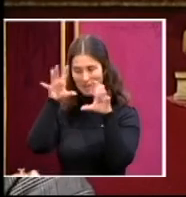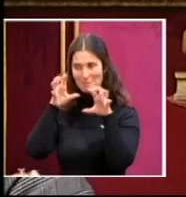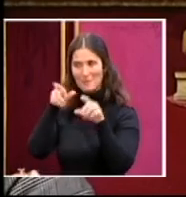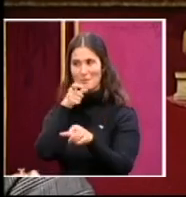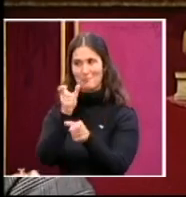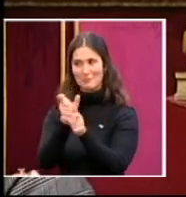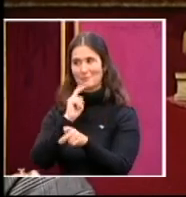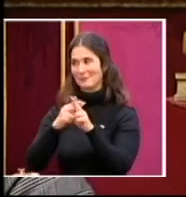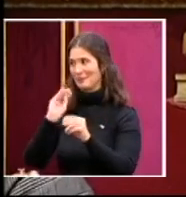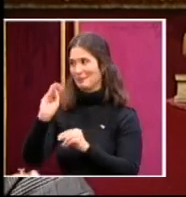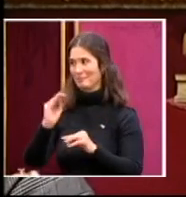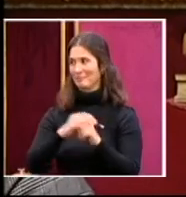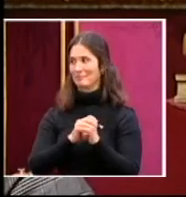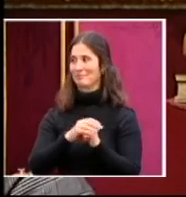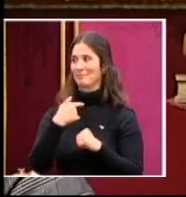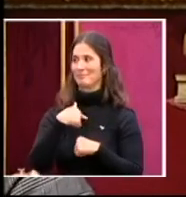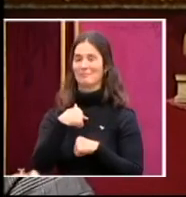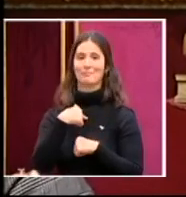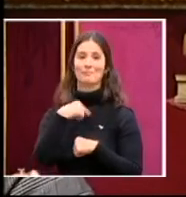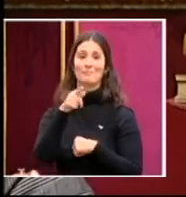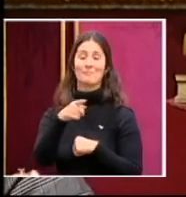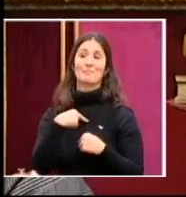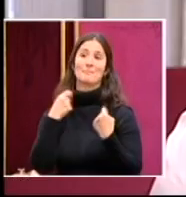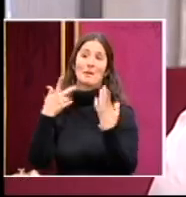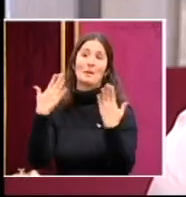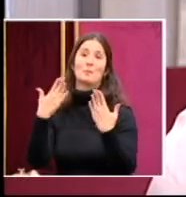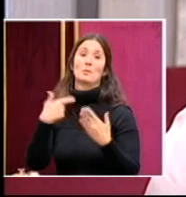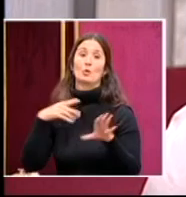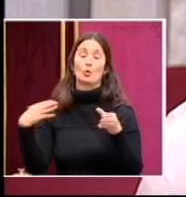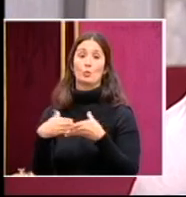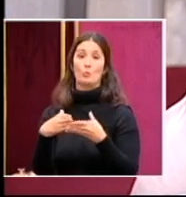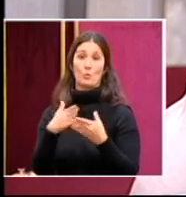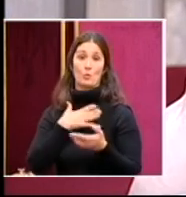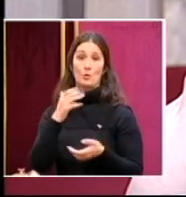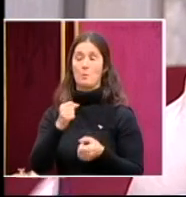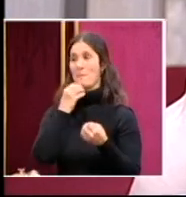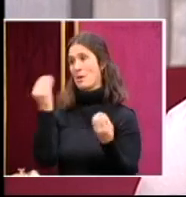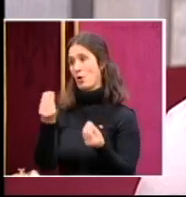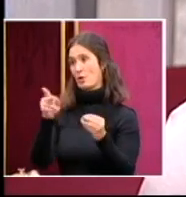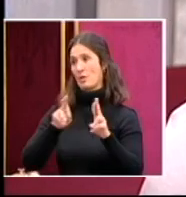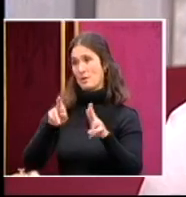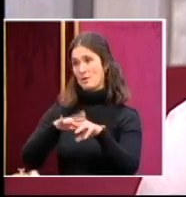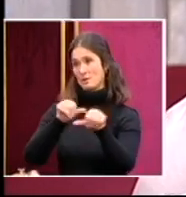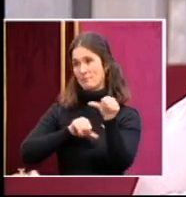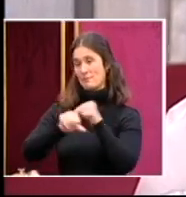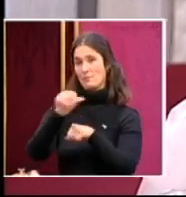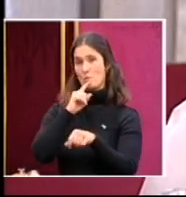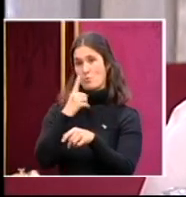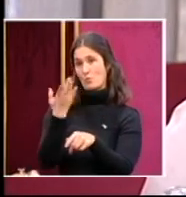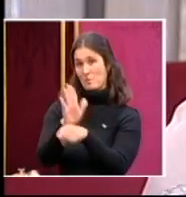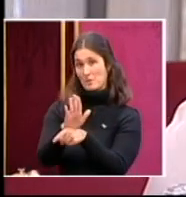me aprenderé los apellidos. Y darle y expresarle desde nuestro grupo municipal pues los mejores deseos en su labor de